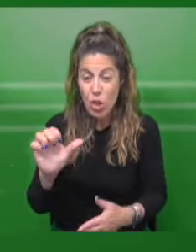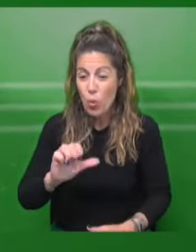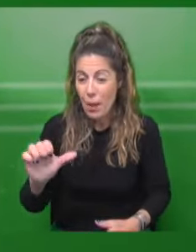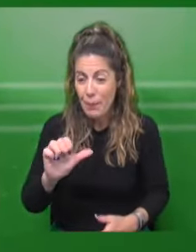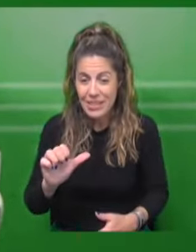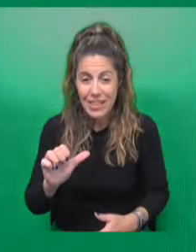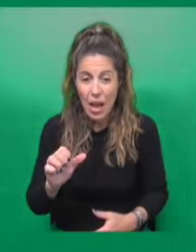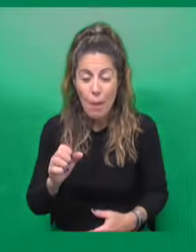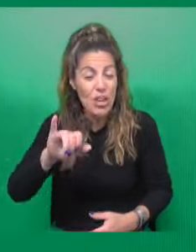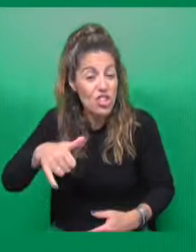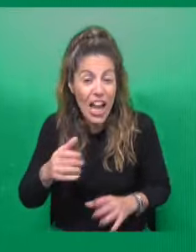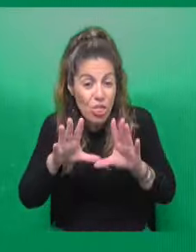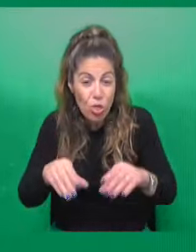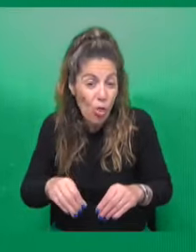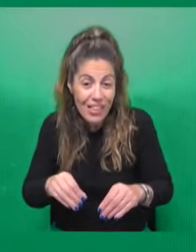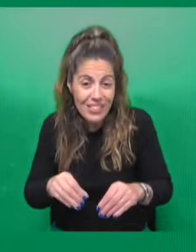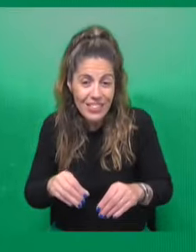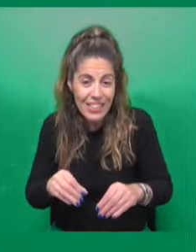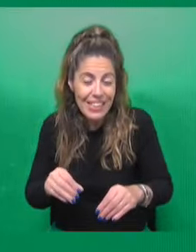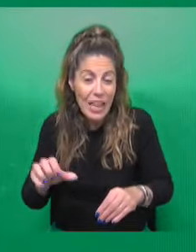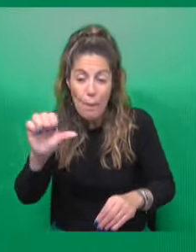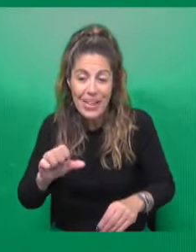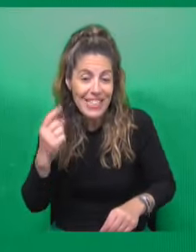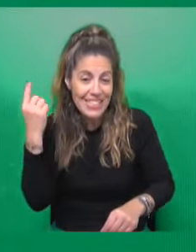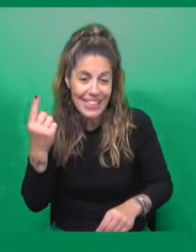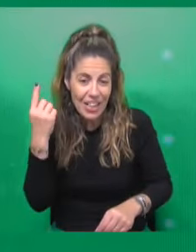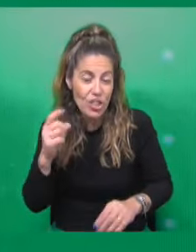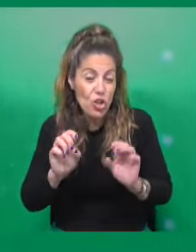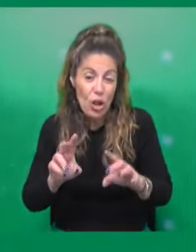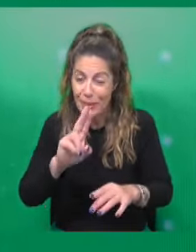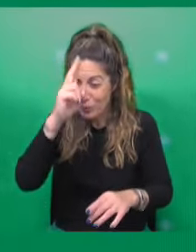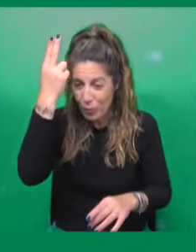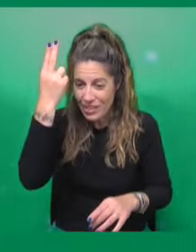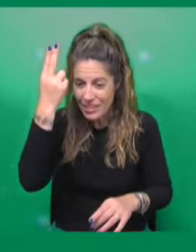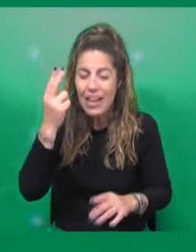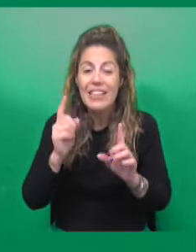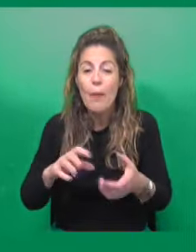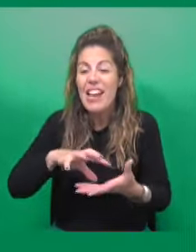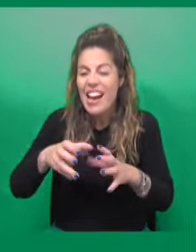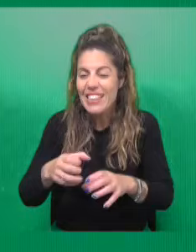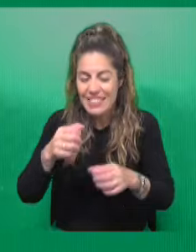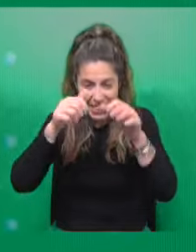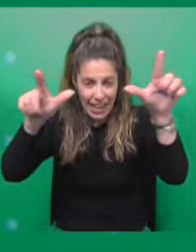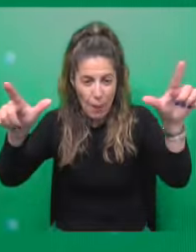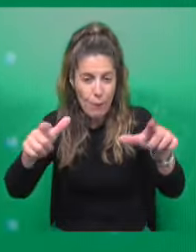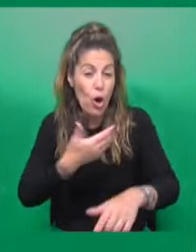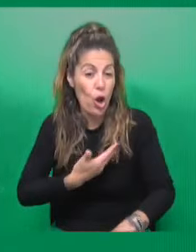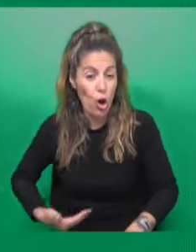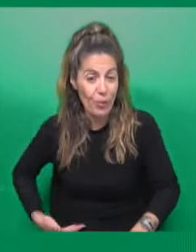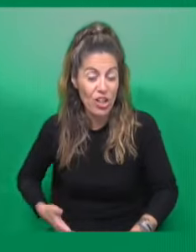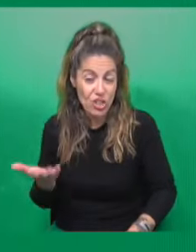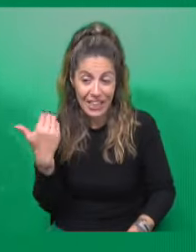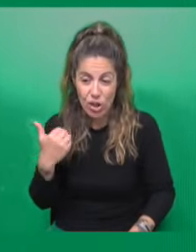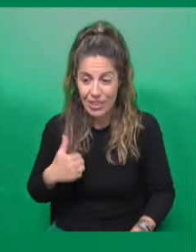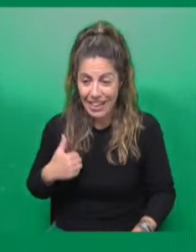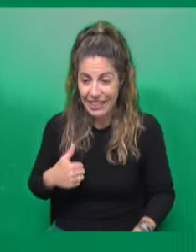porque pero ya todas son no son uruguayas digamos pasó la crisis del campo con los gobiernos anteriores de Argentina cuando muchísimos